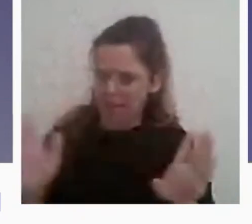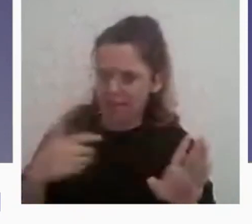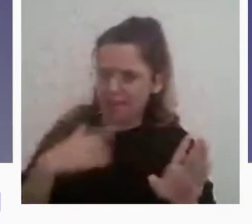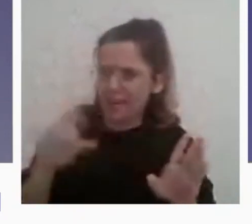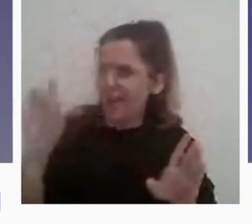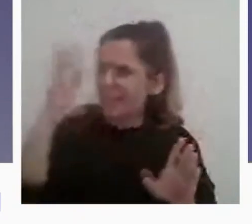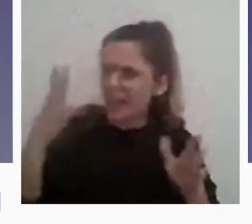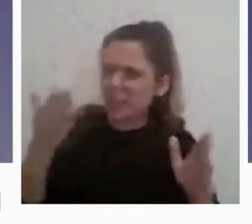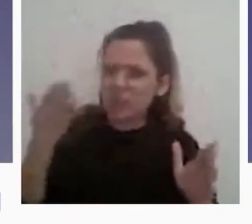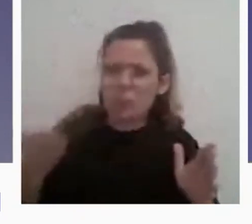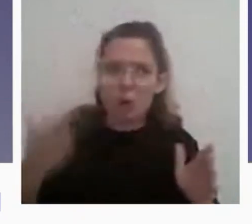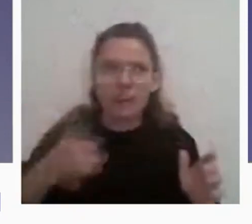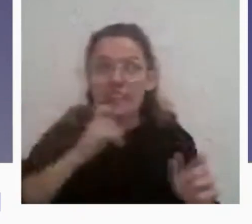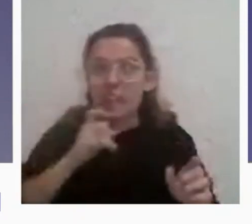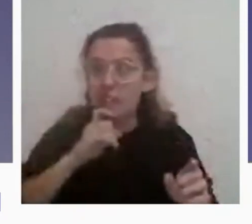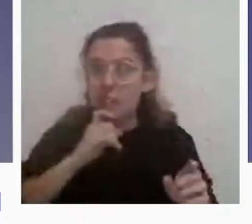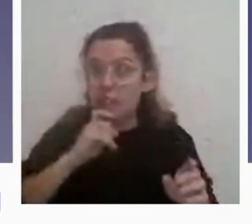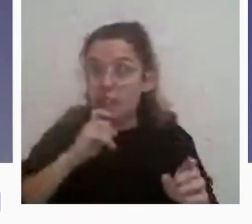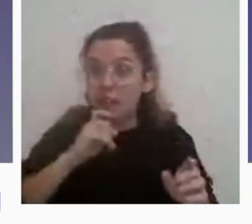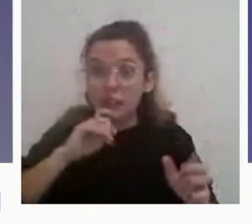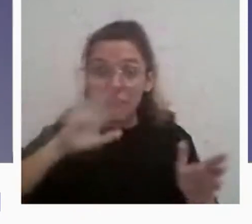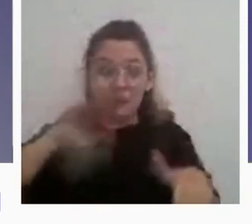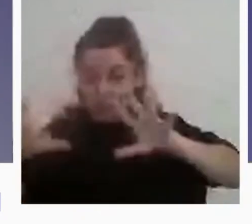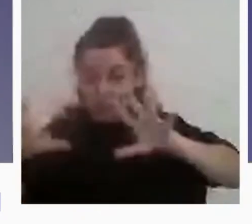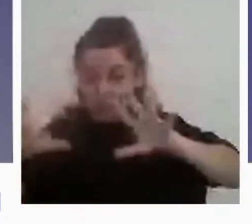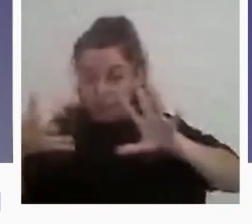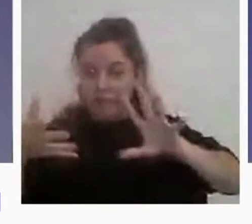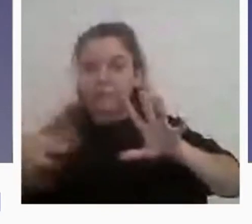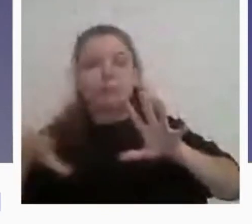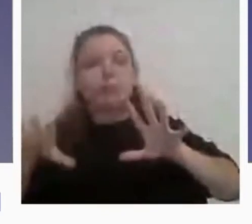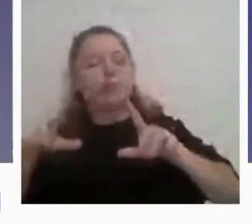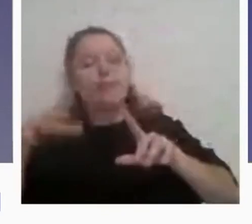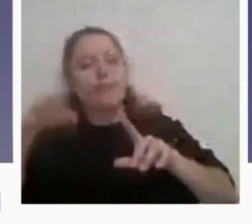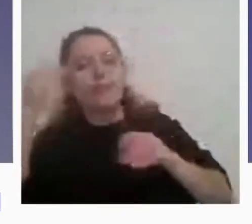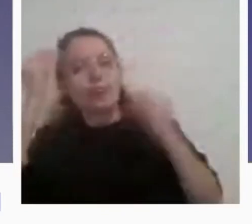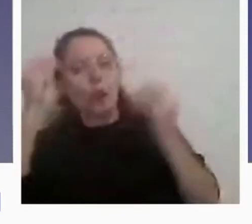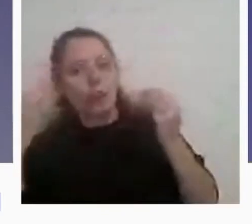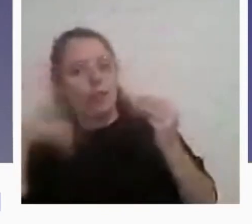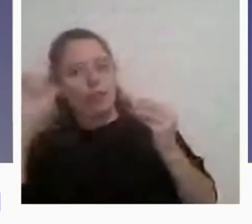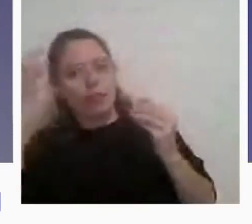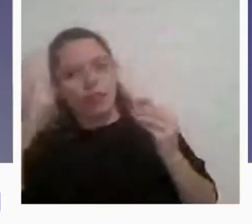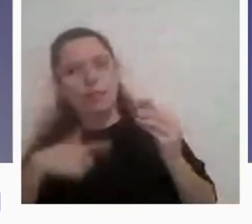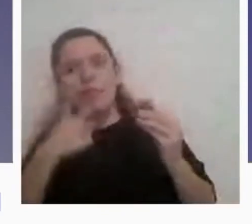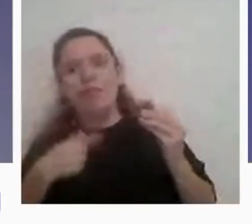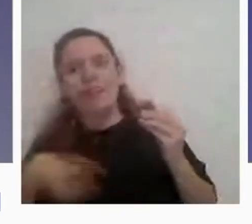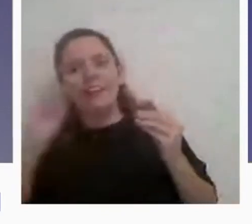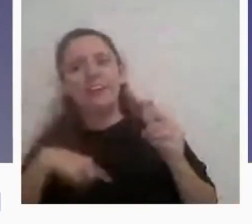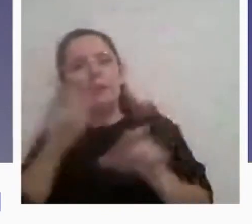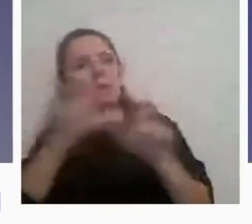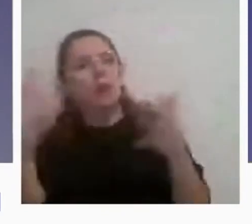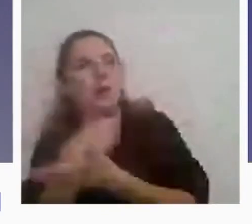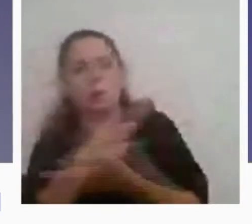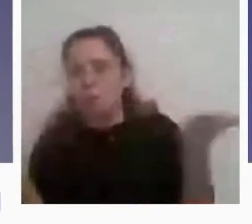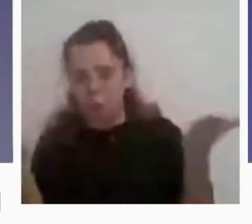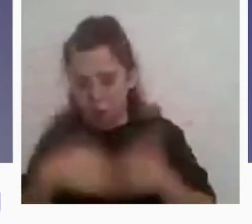cercanas, entendibles para todo el mundo, ¿no? Que, bueno, como decimos siempre, pues que mi ama pueda entender. Él hace que eso sea así. Bueno, su cabeza